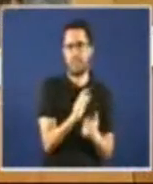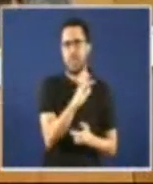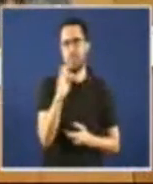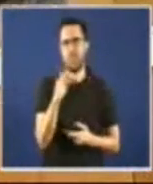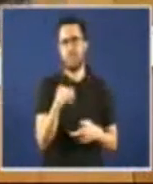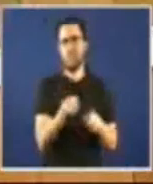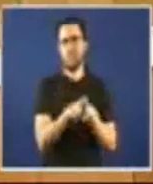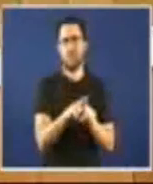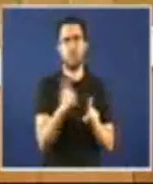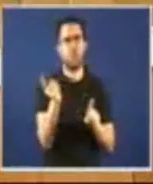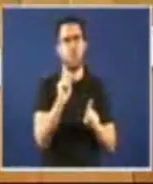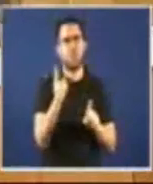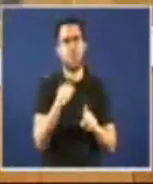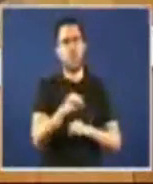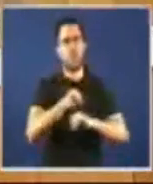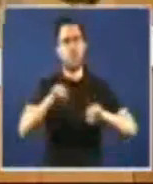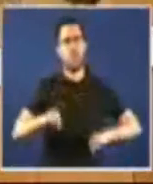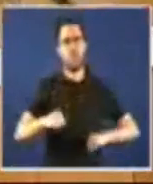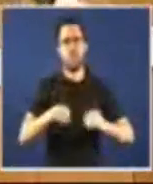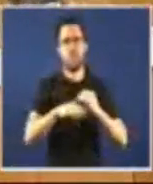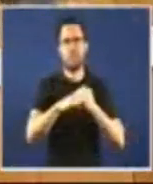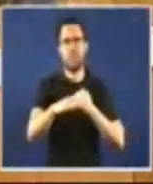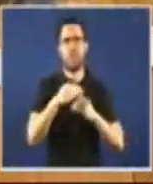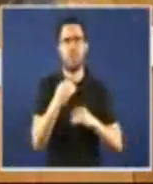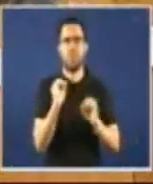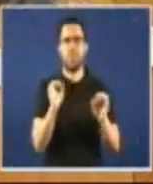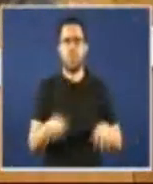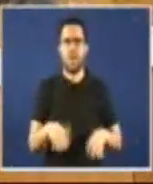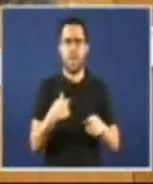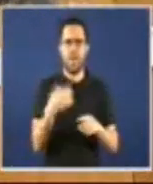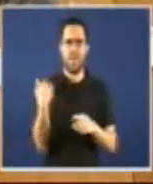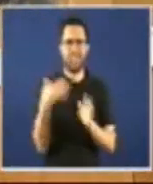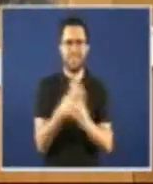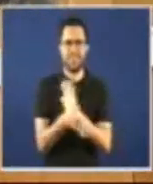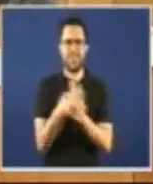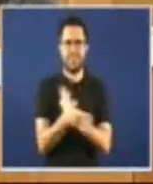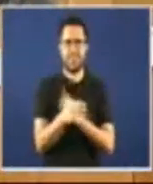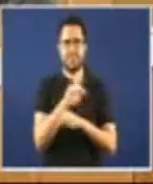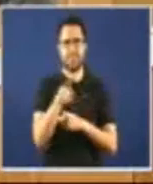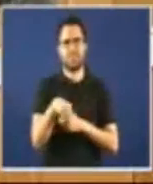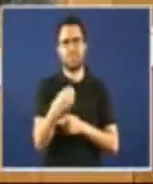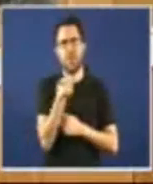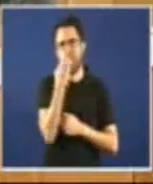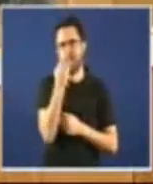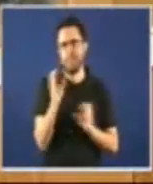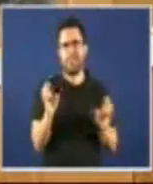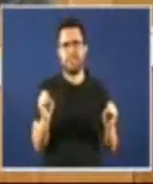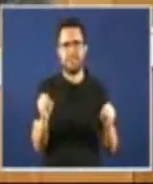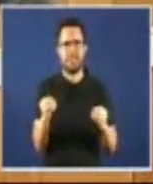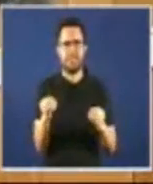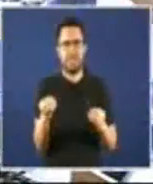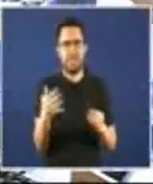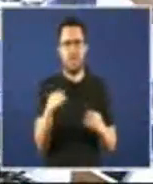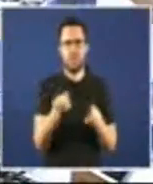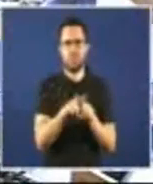para as que foi construída convertíndose como antes aventei nunha axeito de planta carnívora só terá vida vegetativa